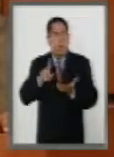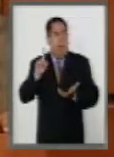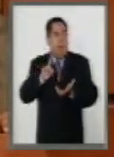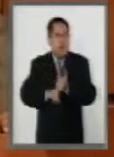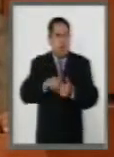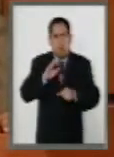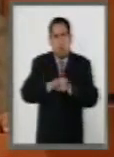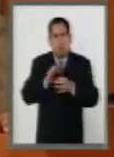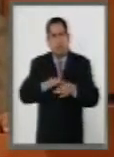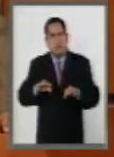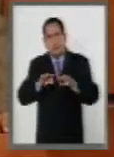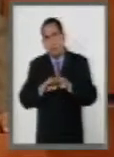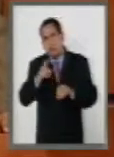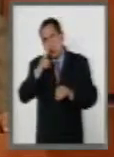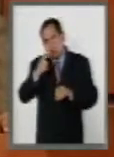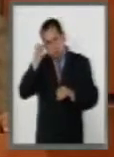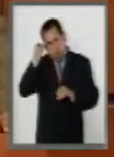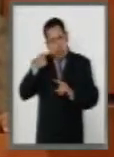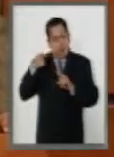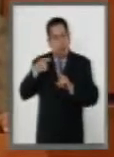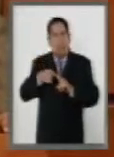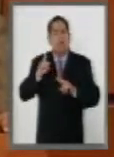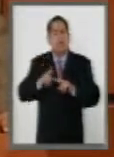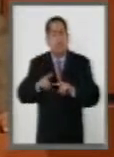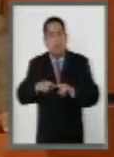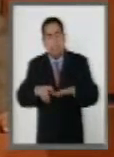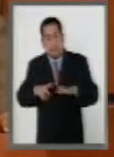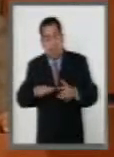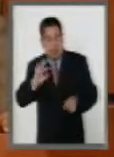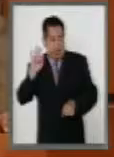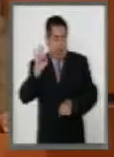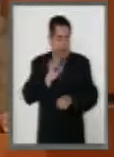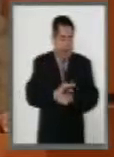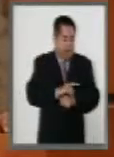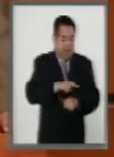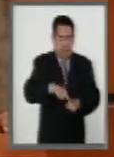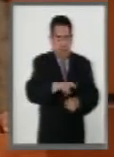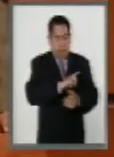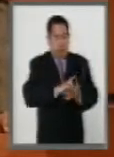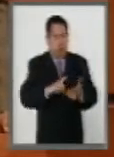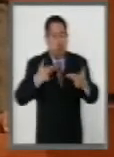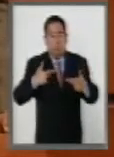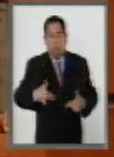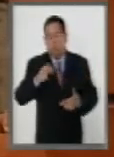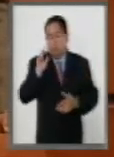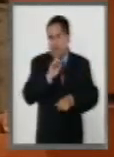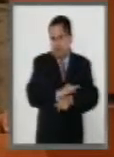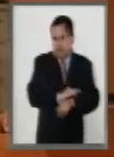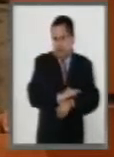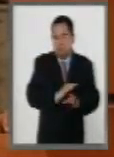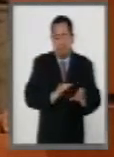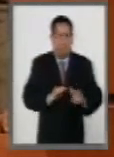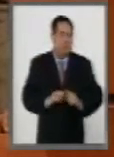motivador la defensa de los derechos humanos.